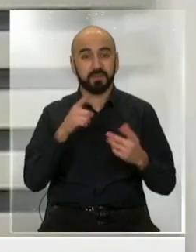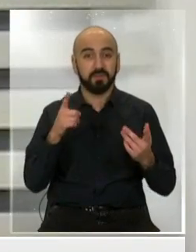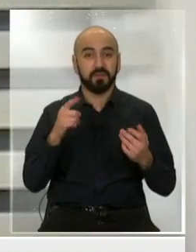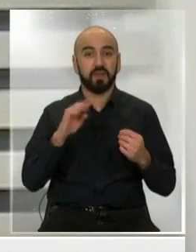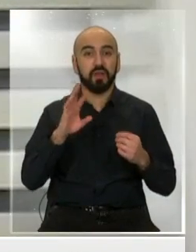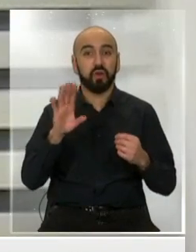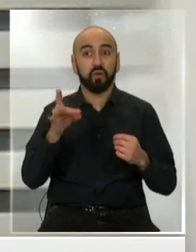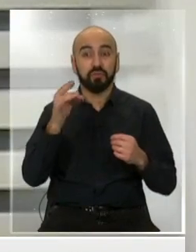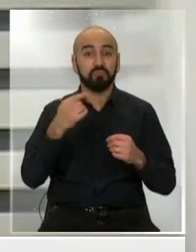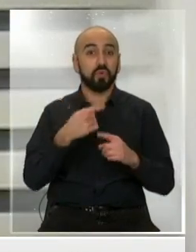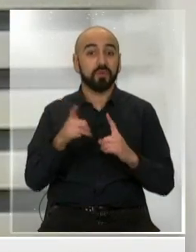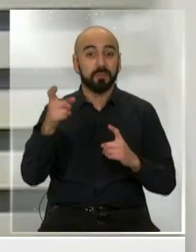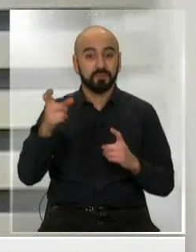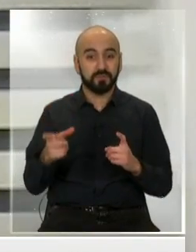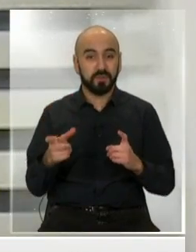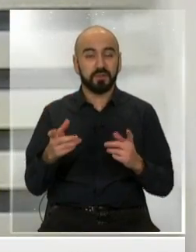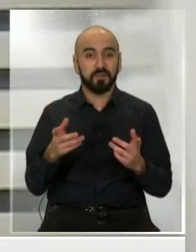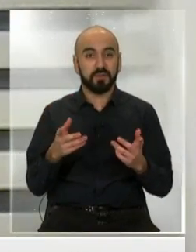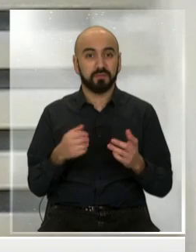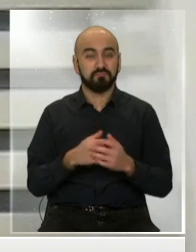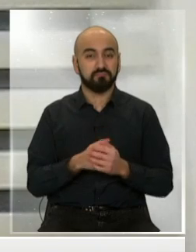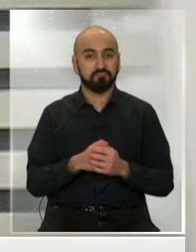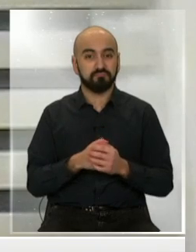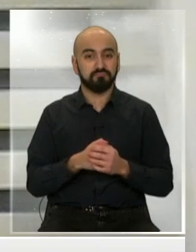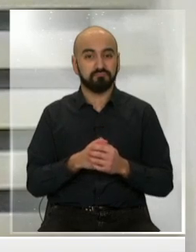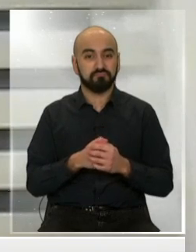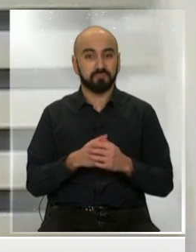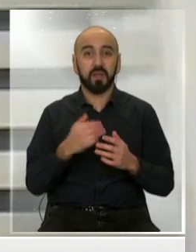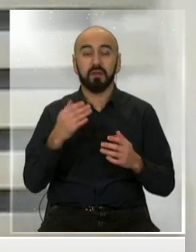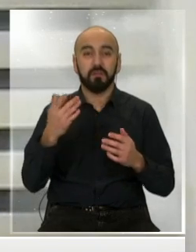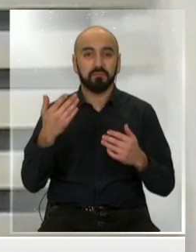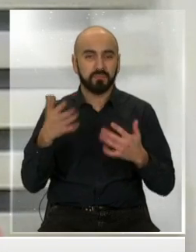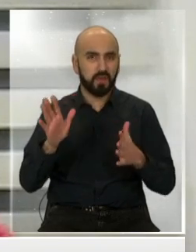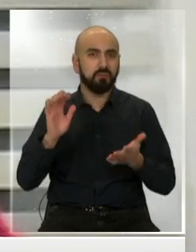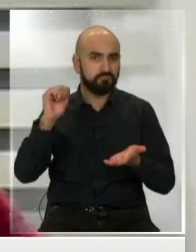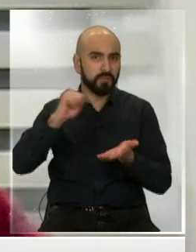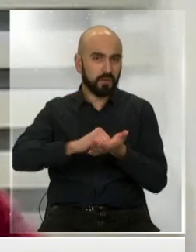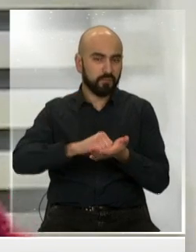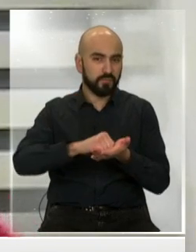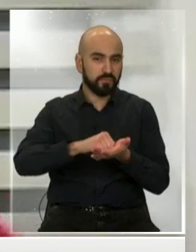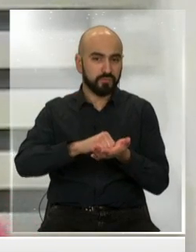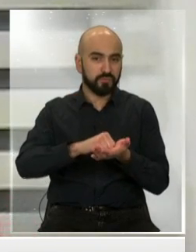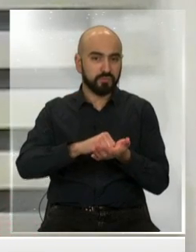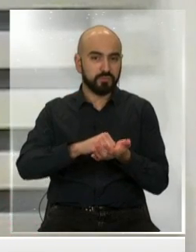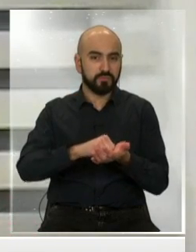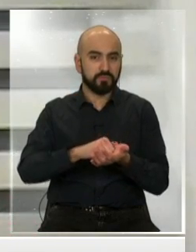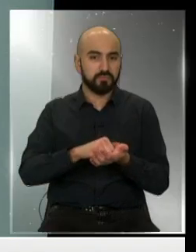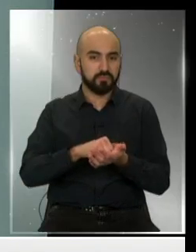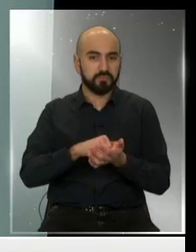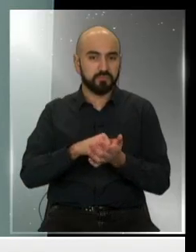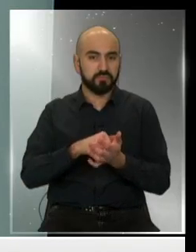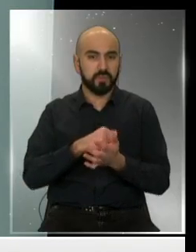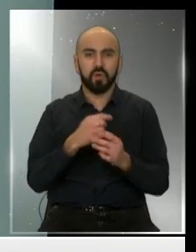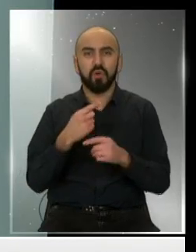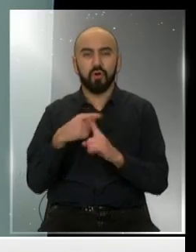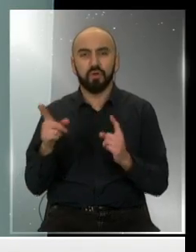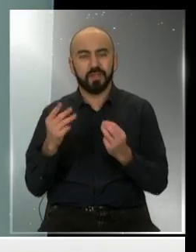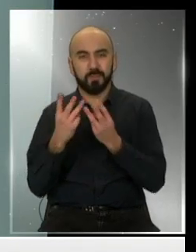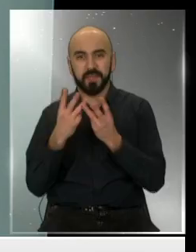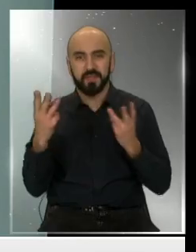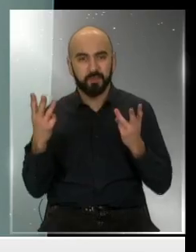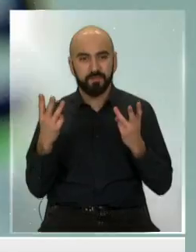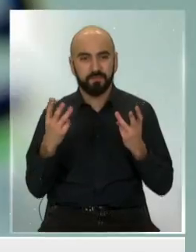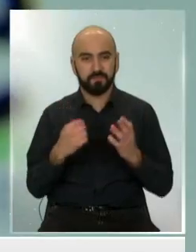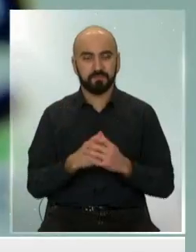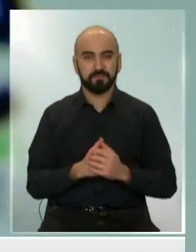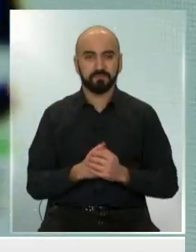otra persona que colocó un reclamo, pero por otra página.